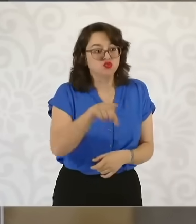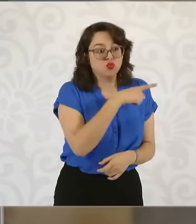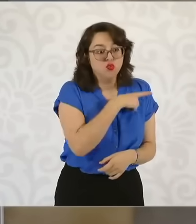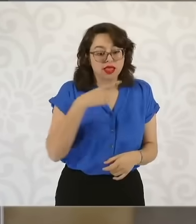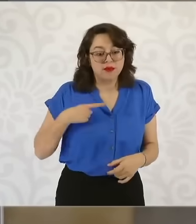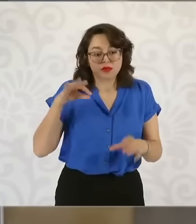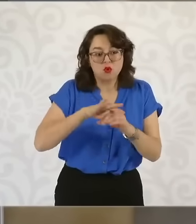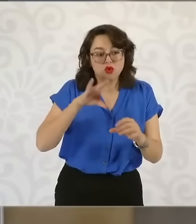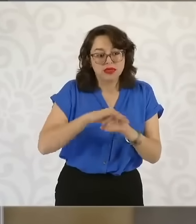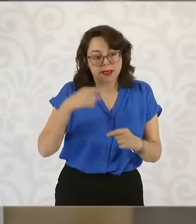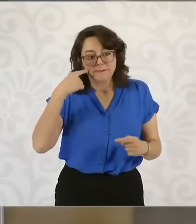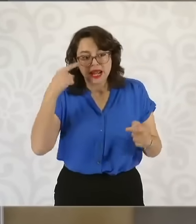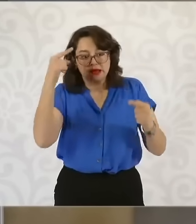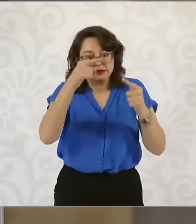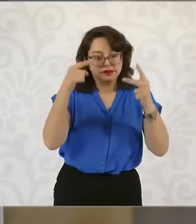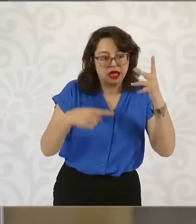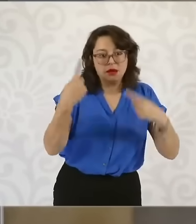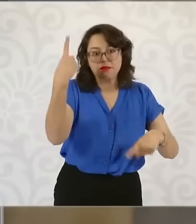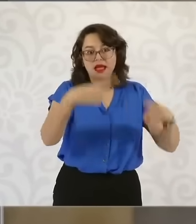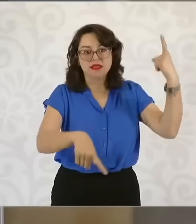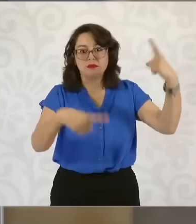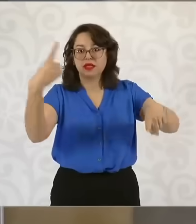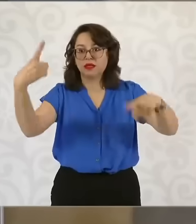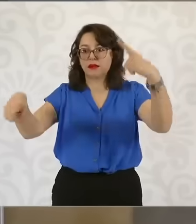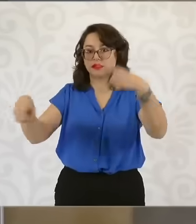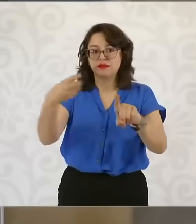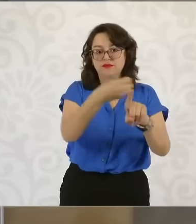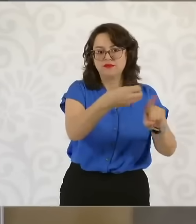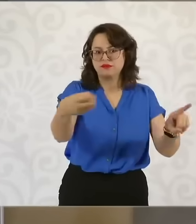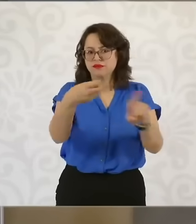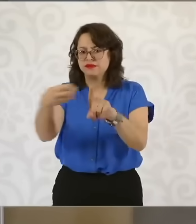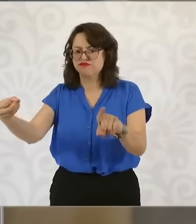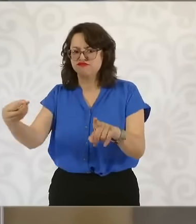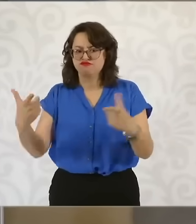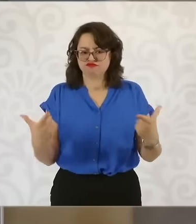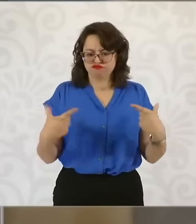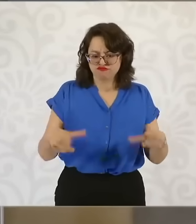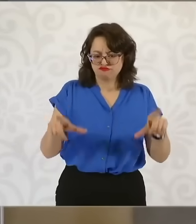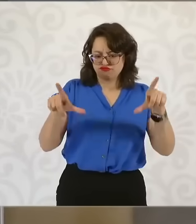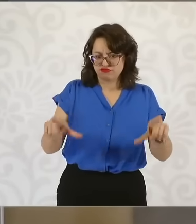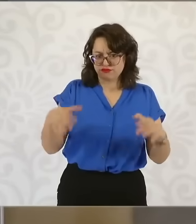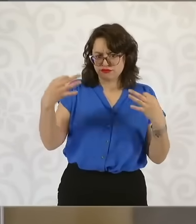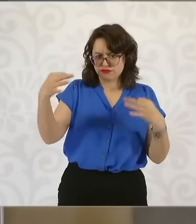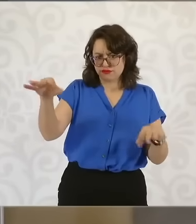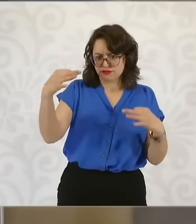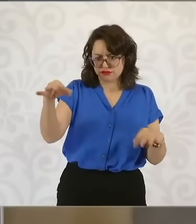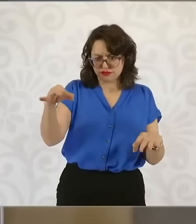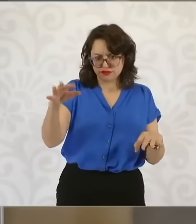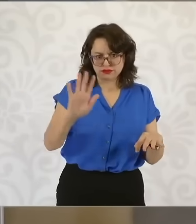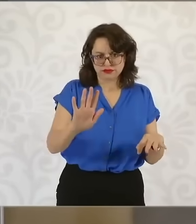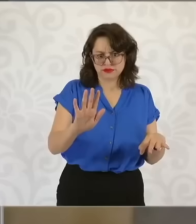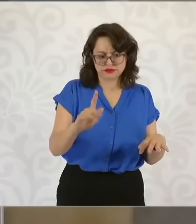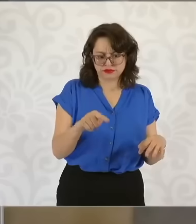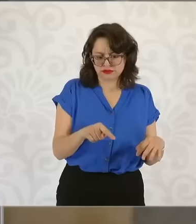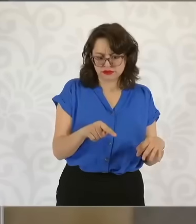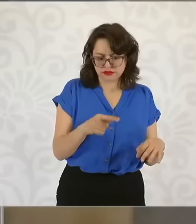estas próximas elecciones judiciales. Llama la atención que no son listas como las que comparten los ciudadanos de a pie, que se manifiestan en